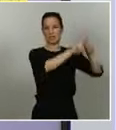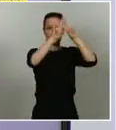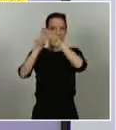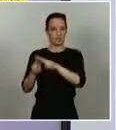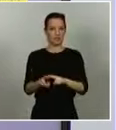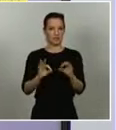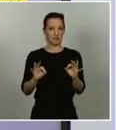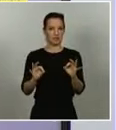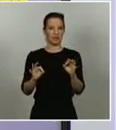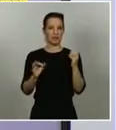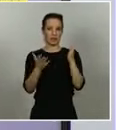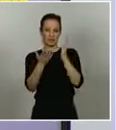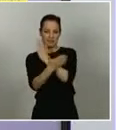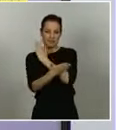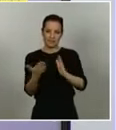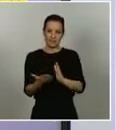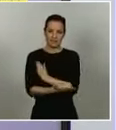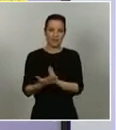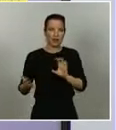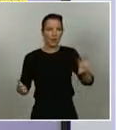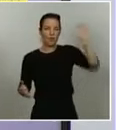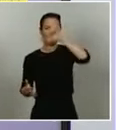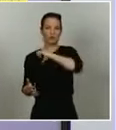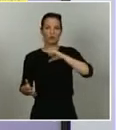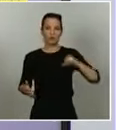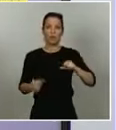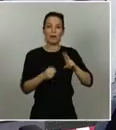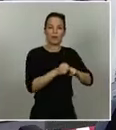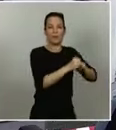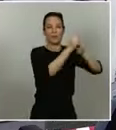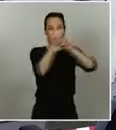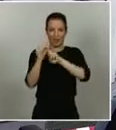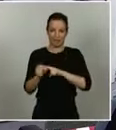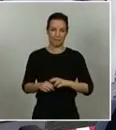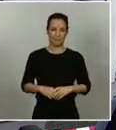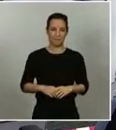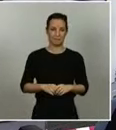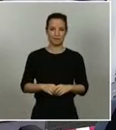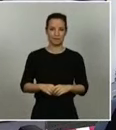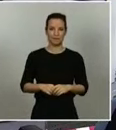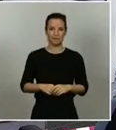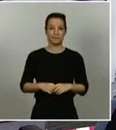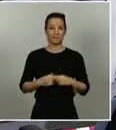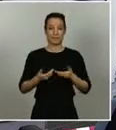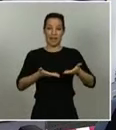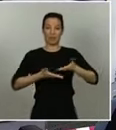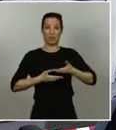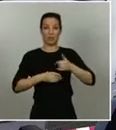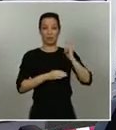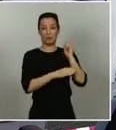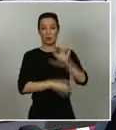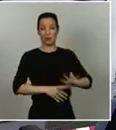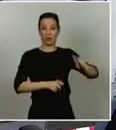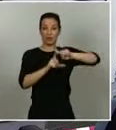desagregada por comunidad autónoma y por provincia. Para ello y con ayuda del INE, como se ha comentado, hicimos un